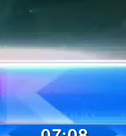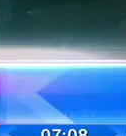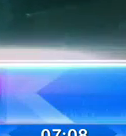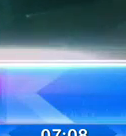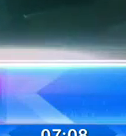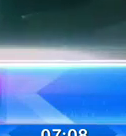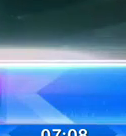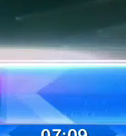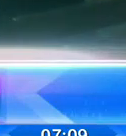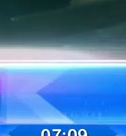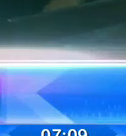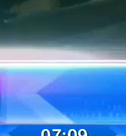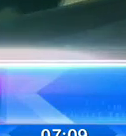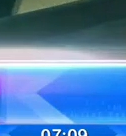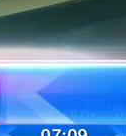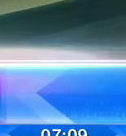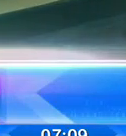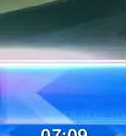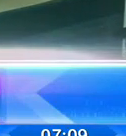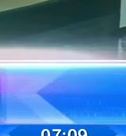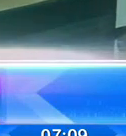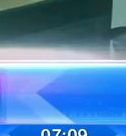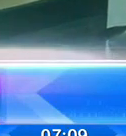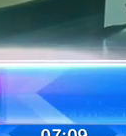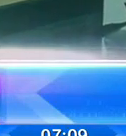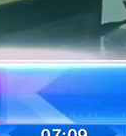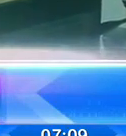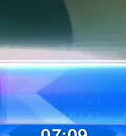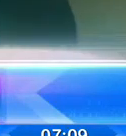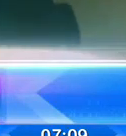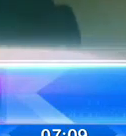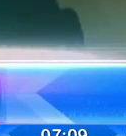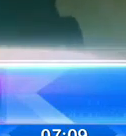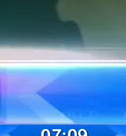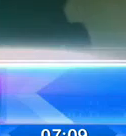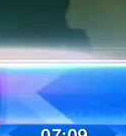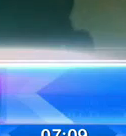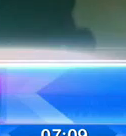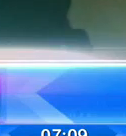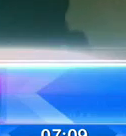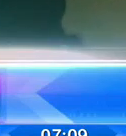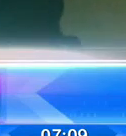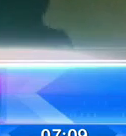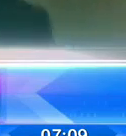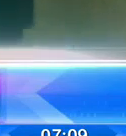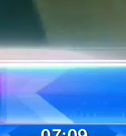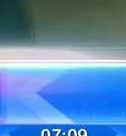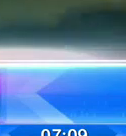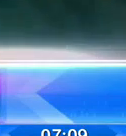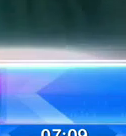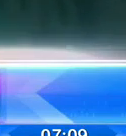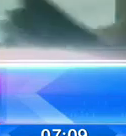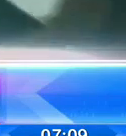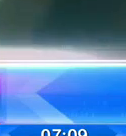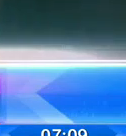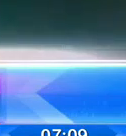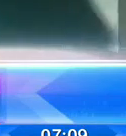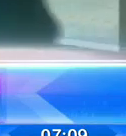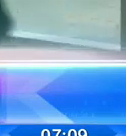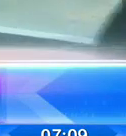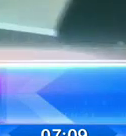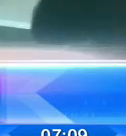en Francia. Hay un convenio que beneficia a los jóvenes para acceder a visas de trabajo. Se lo contamos al